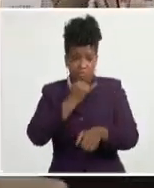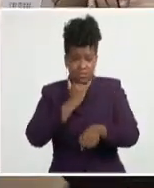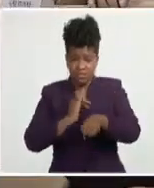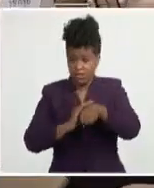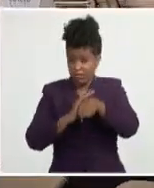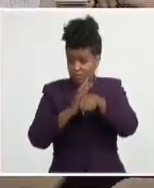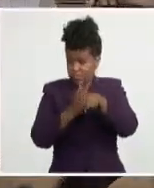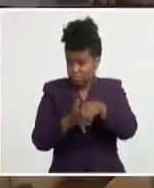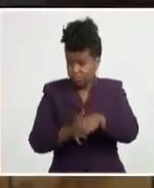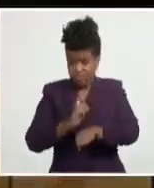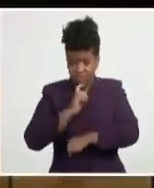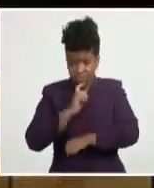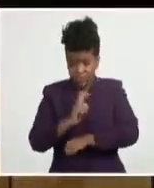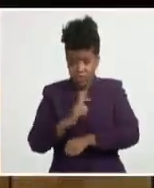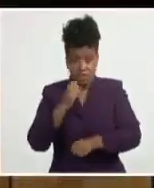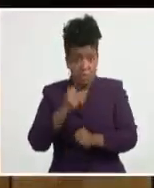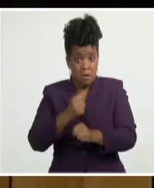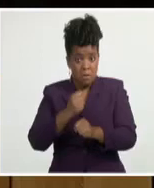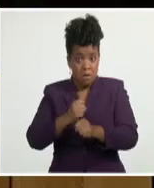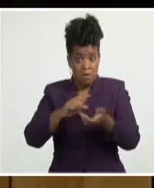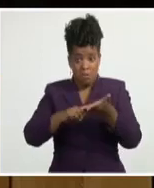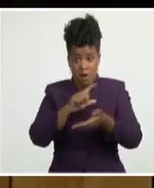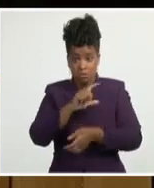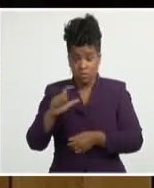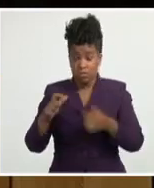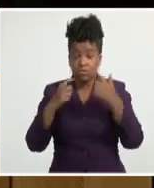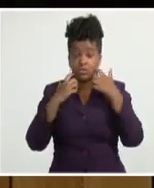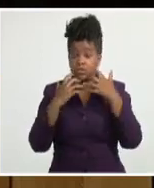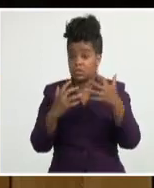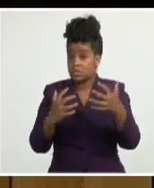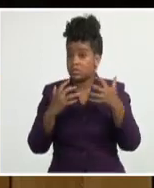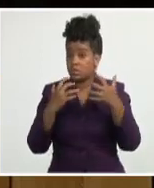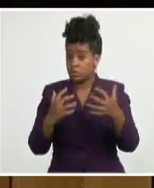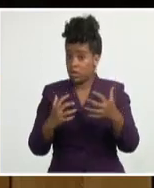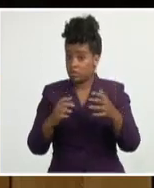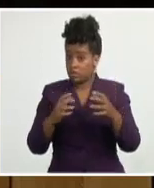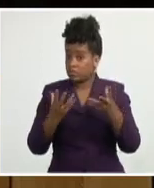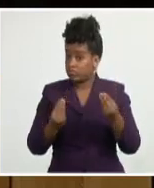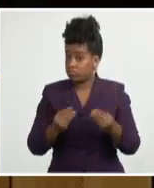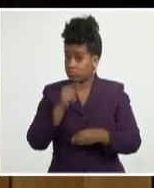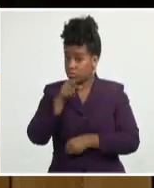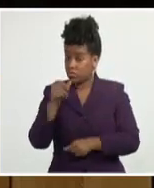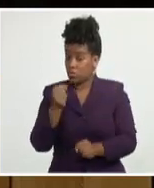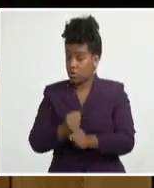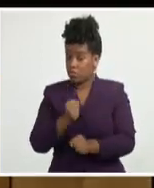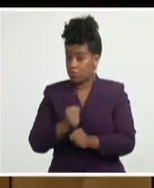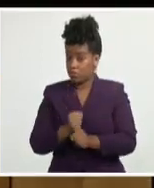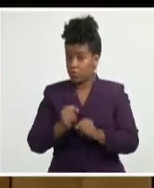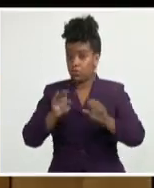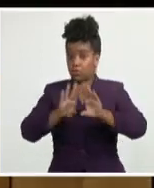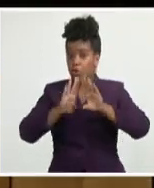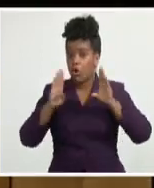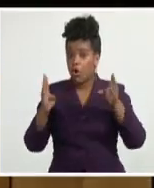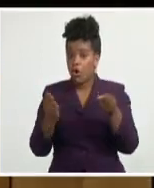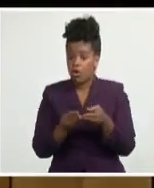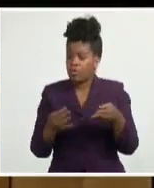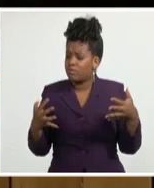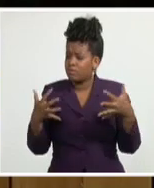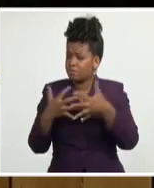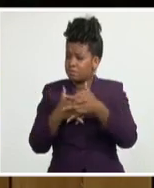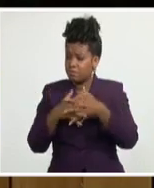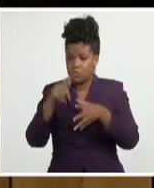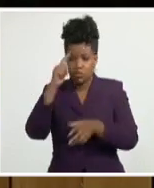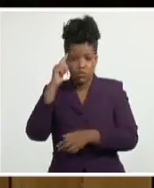económica, la labor del partido es esencial y requiere el concurso de muchos. Todo lo que nos une, los sueños,